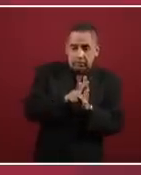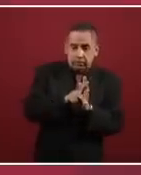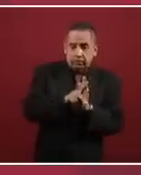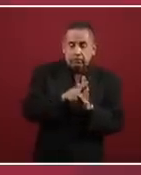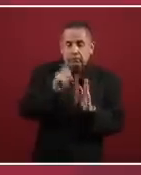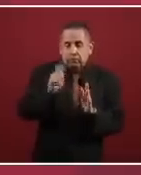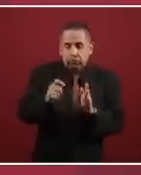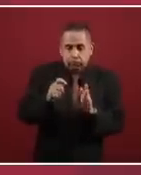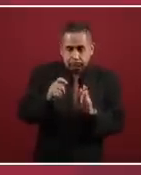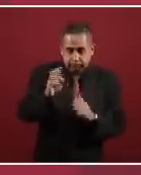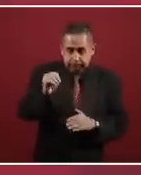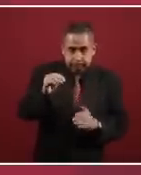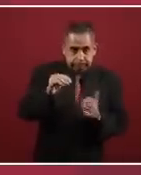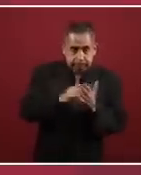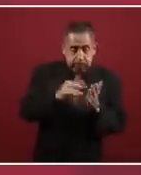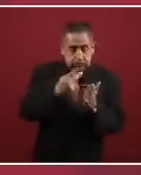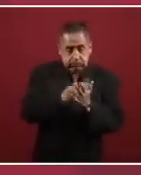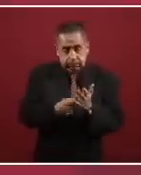de